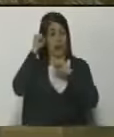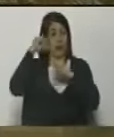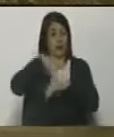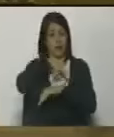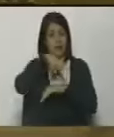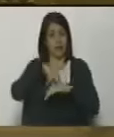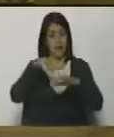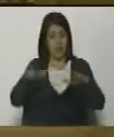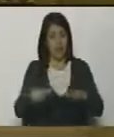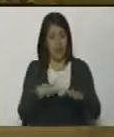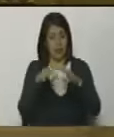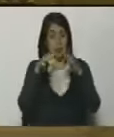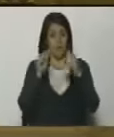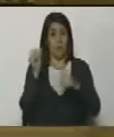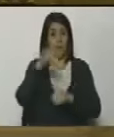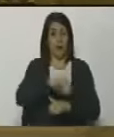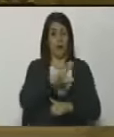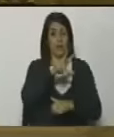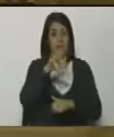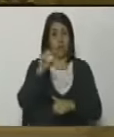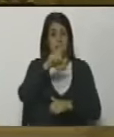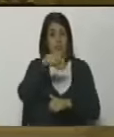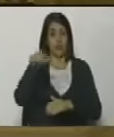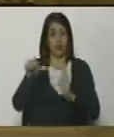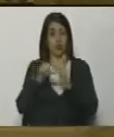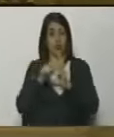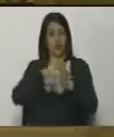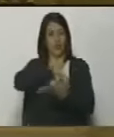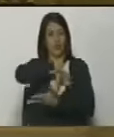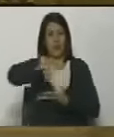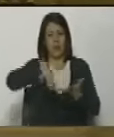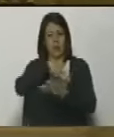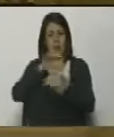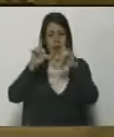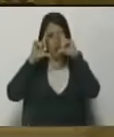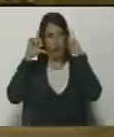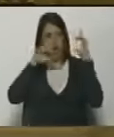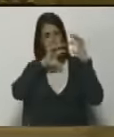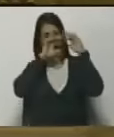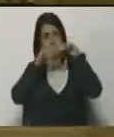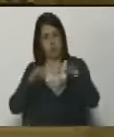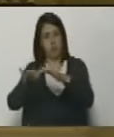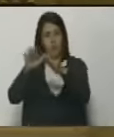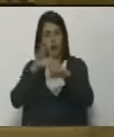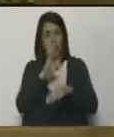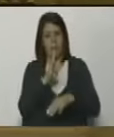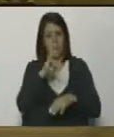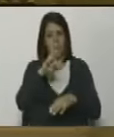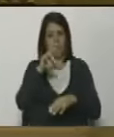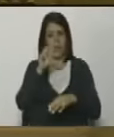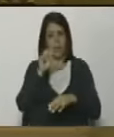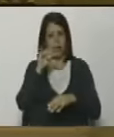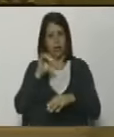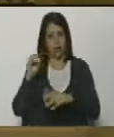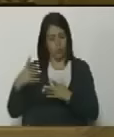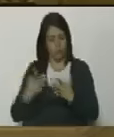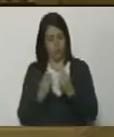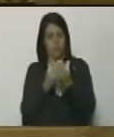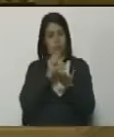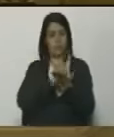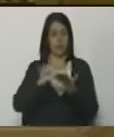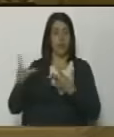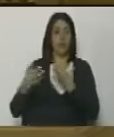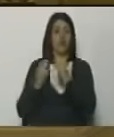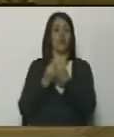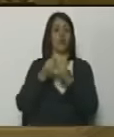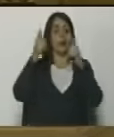nacional que rescató más de 30 personas en la tragedia de Vargas. Por Brazón, el leal, que acompañó al